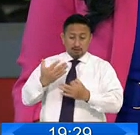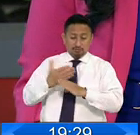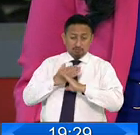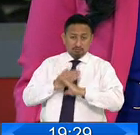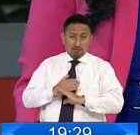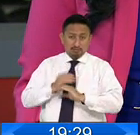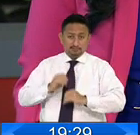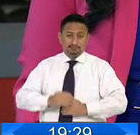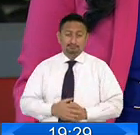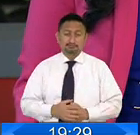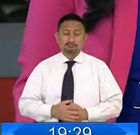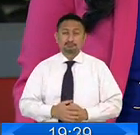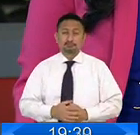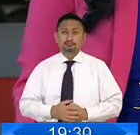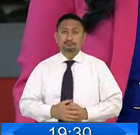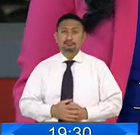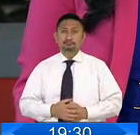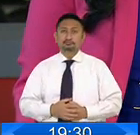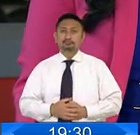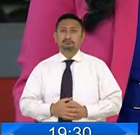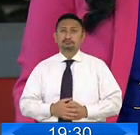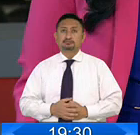actualmente circulan en la ciudad.